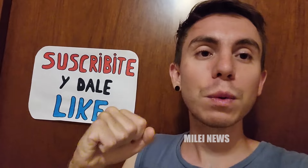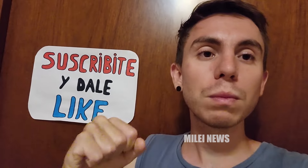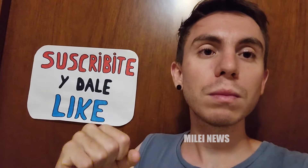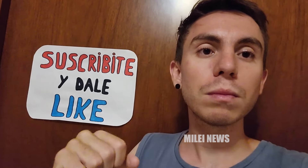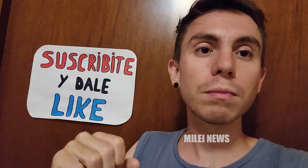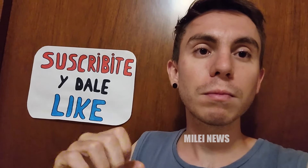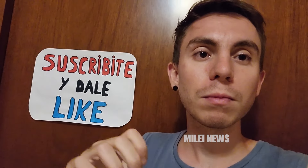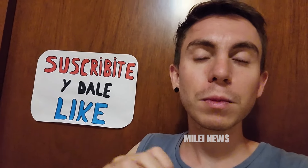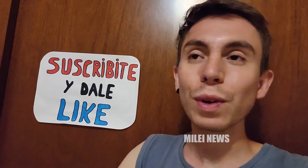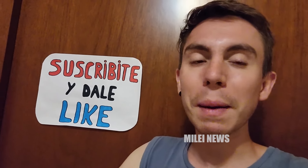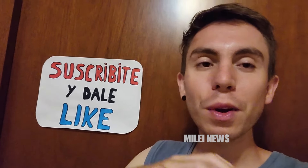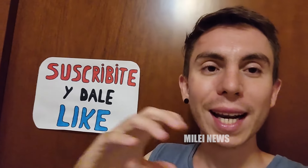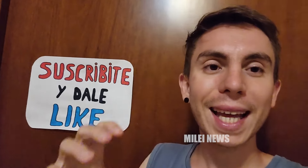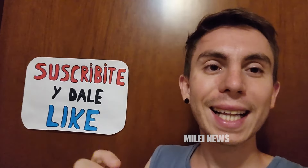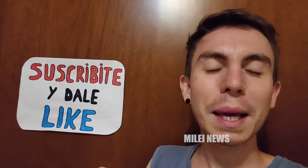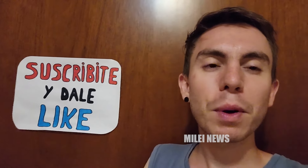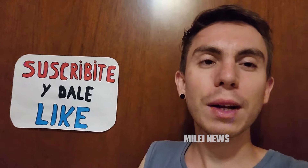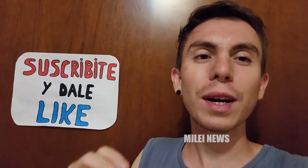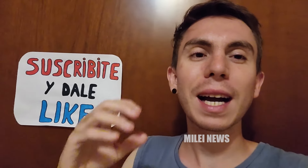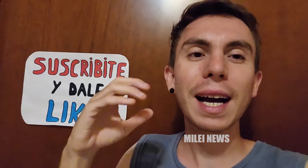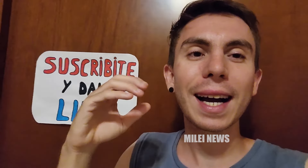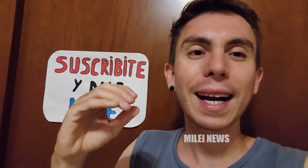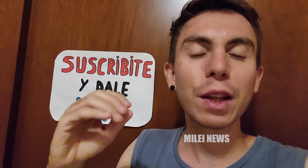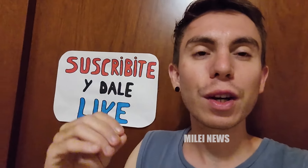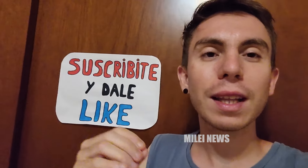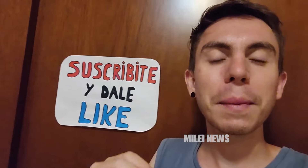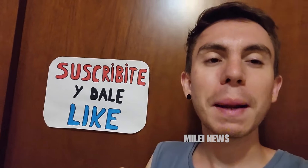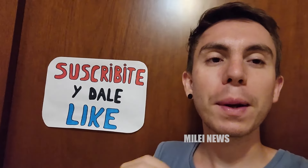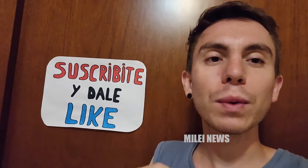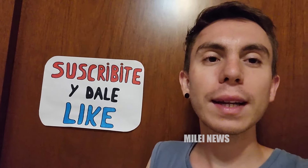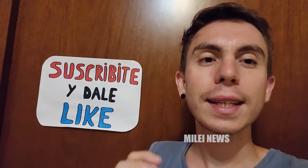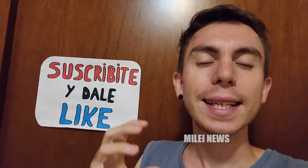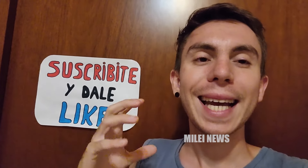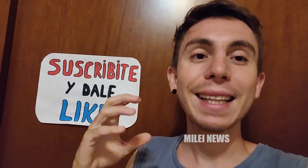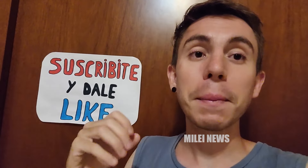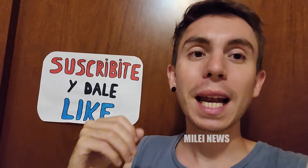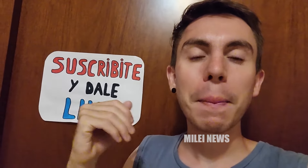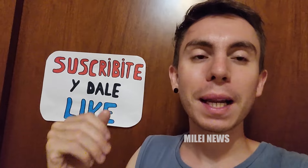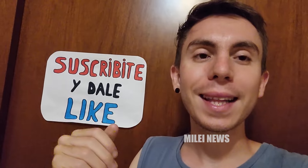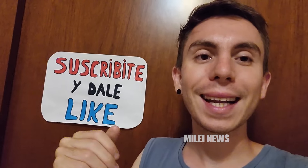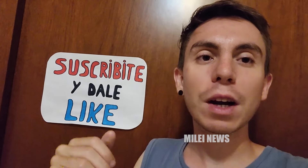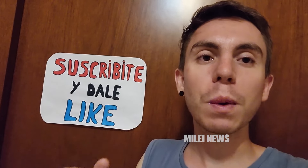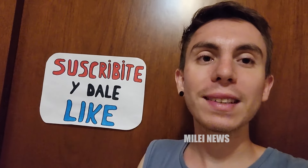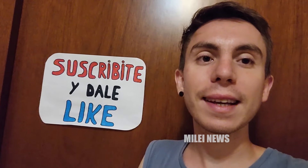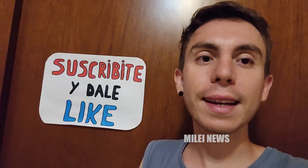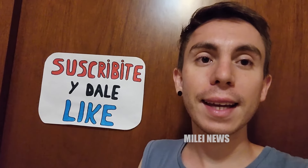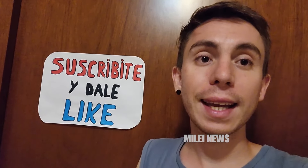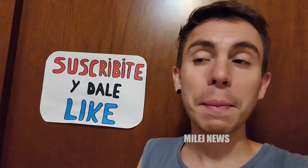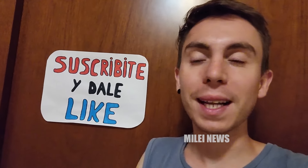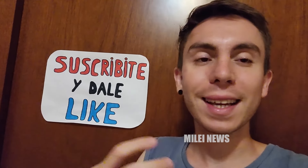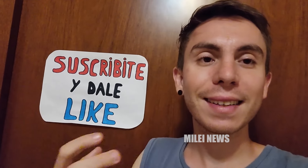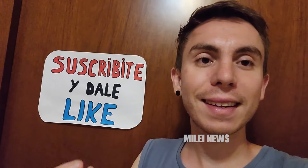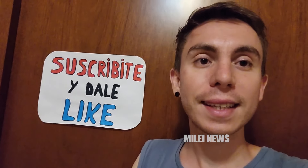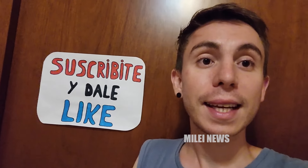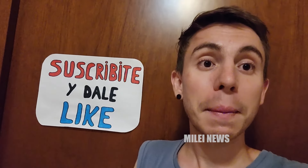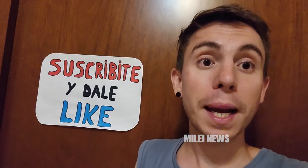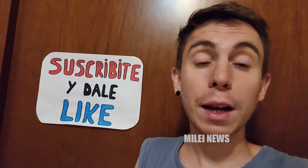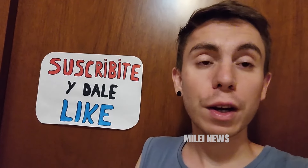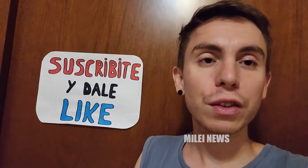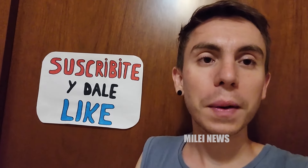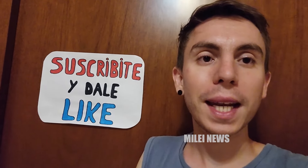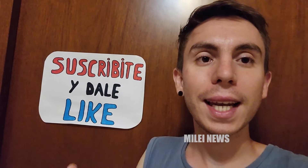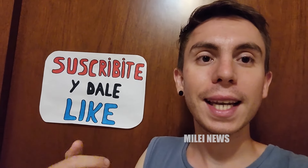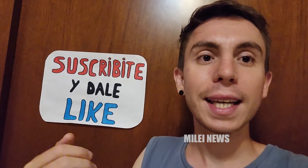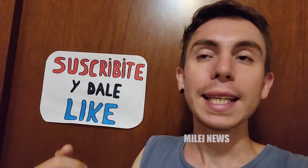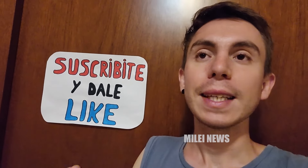a ser un un cambio radical de época No acá a dorny también le preguntan el tema de las paritarias cómo va a ser las paritarias es para los